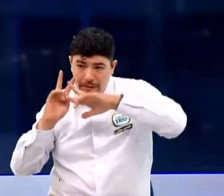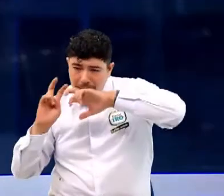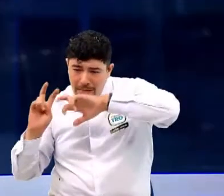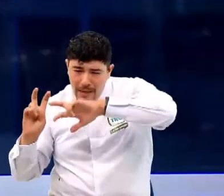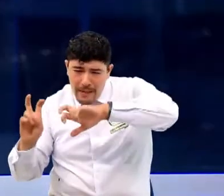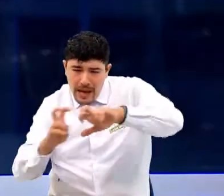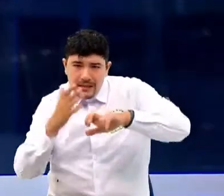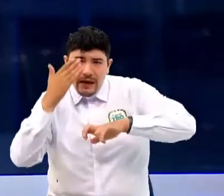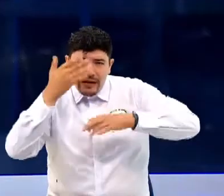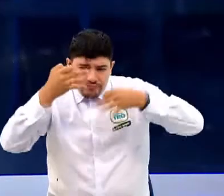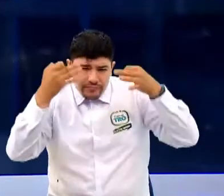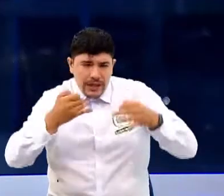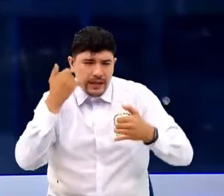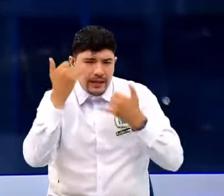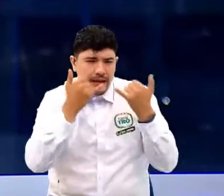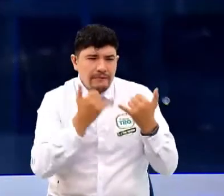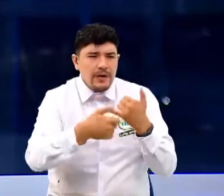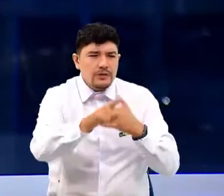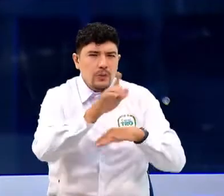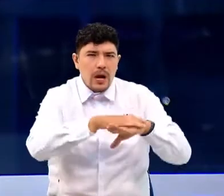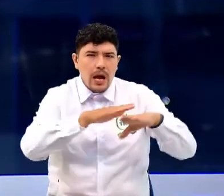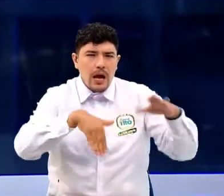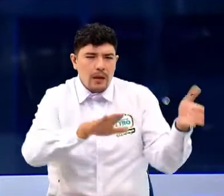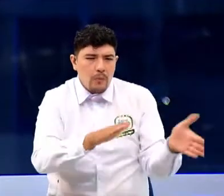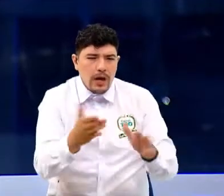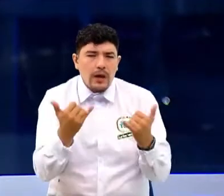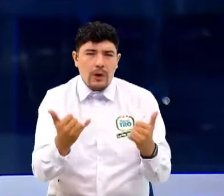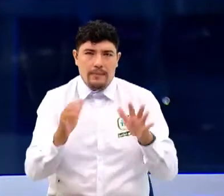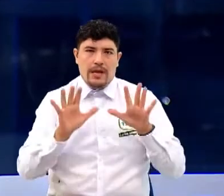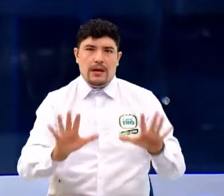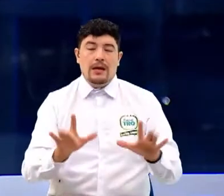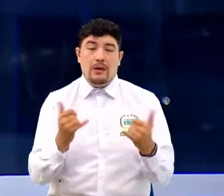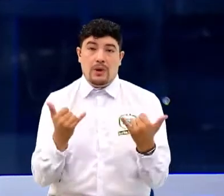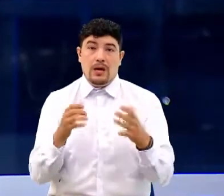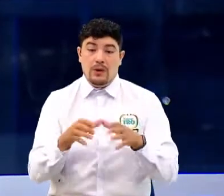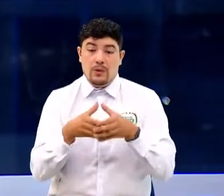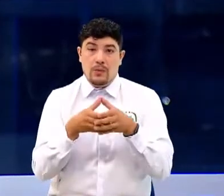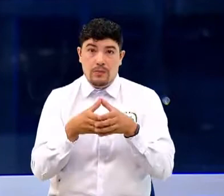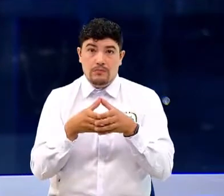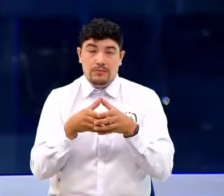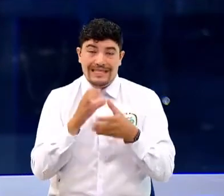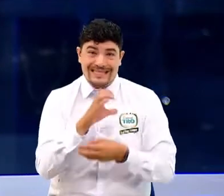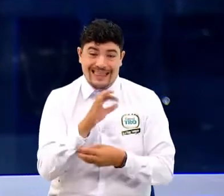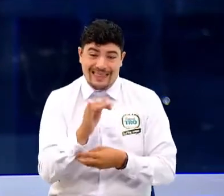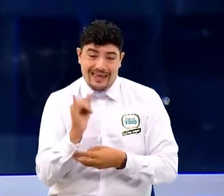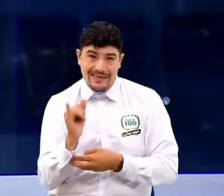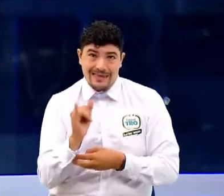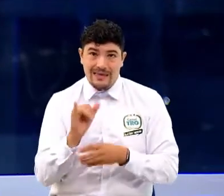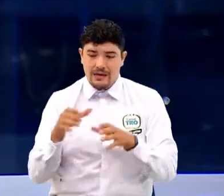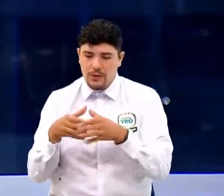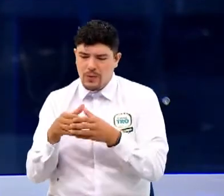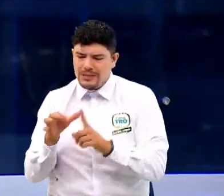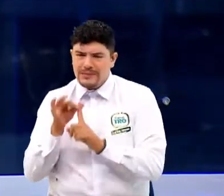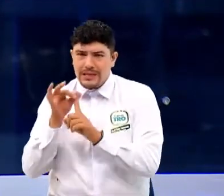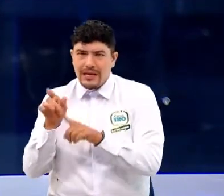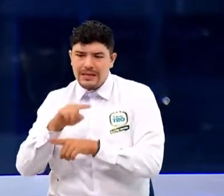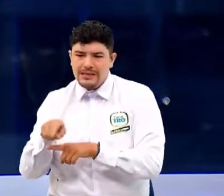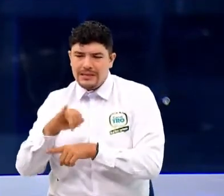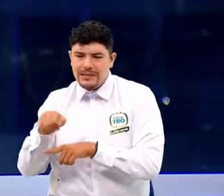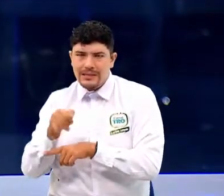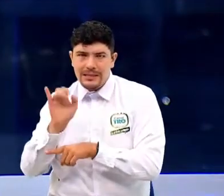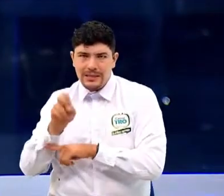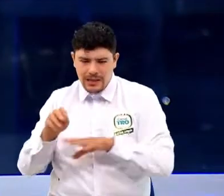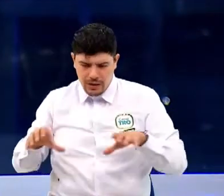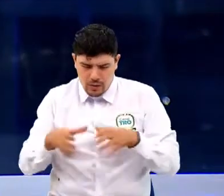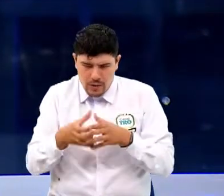que llevaron a la muerte de Luzari no paran. Las autoridades crearon una cápsula especial integrada por el CTI y la SIJÍN. Iván Ávila tiene los detalles